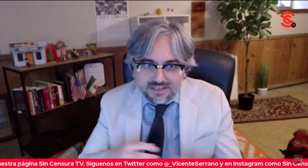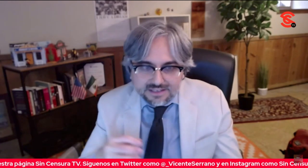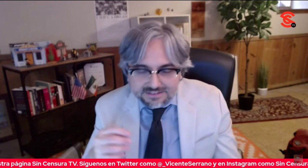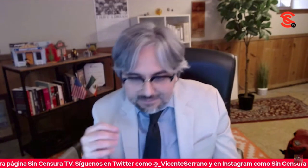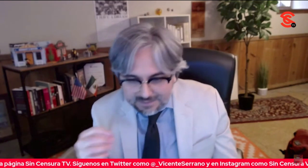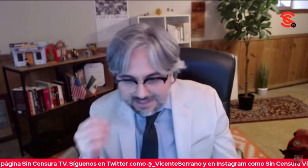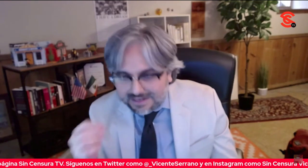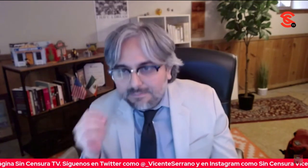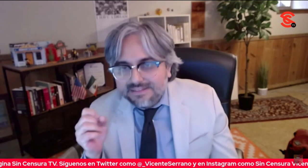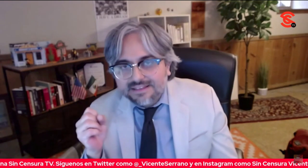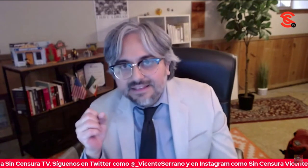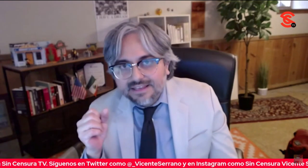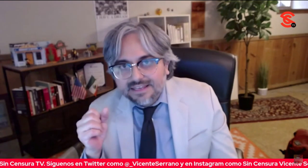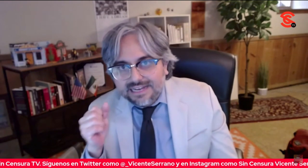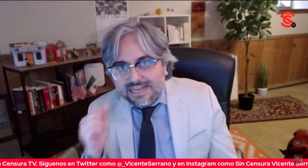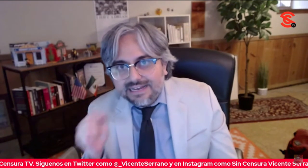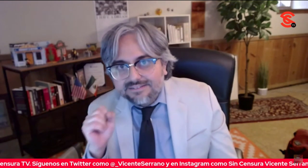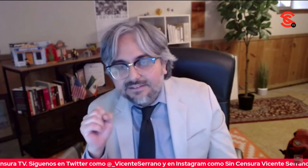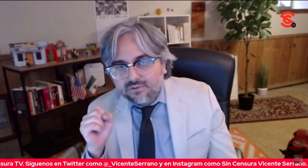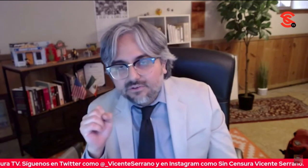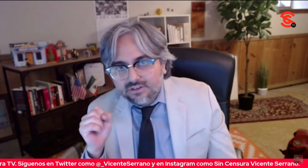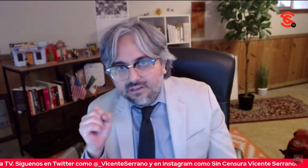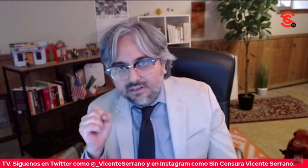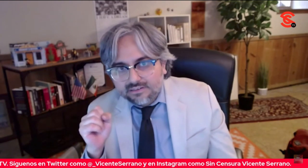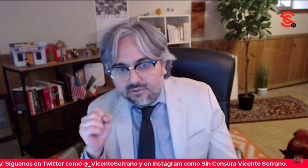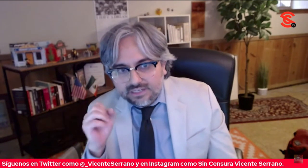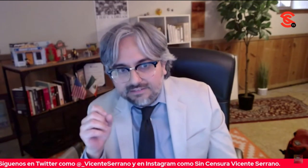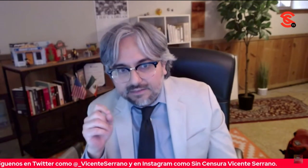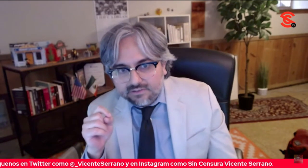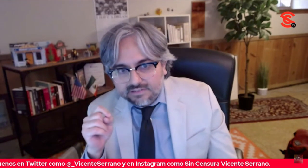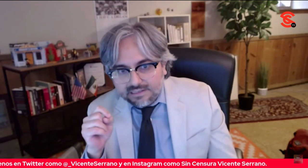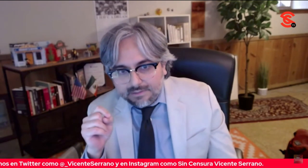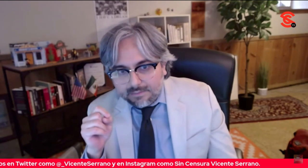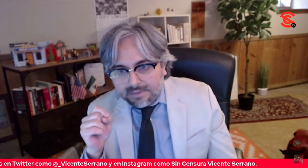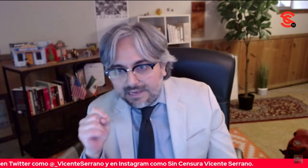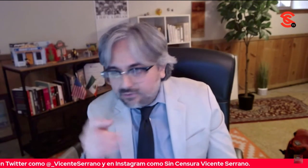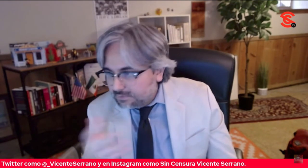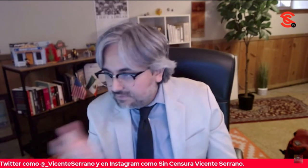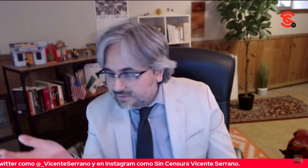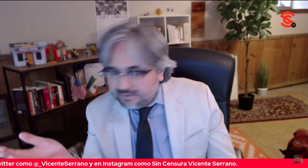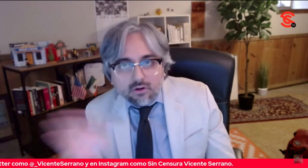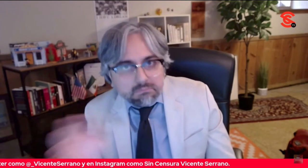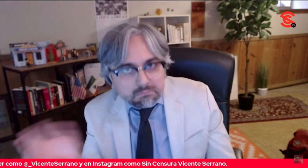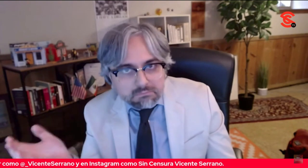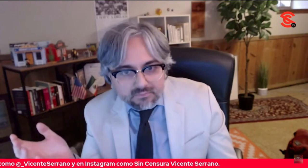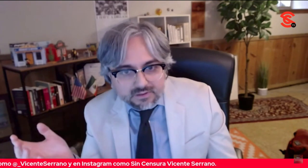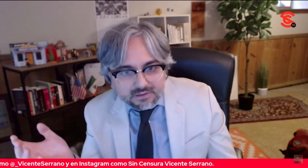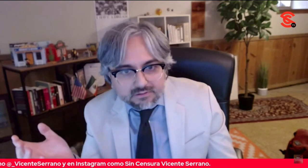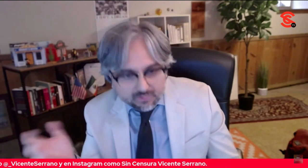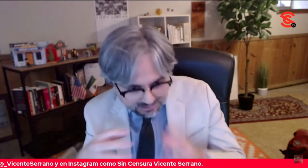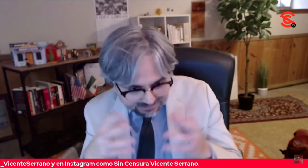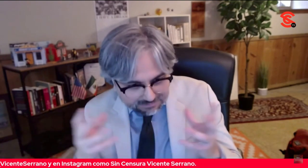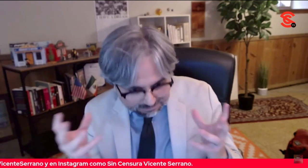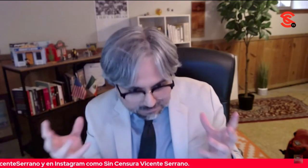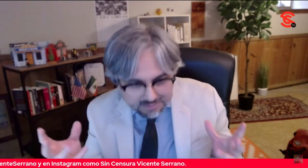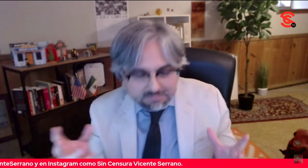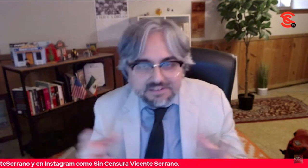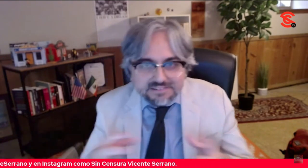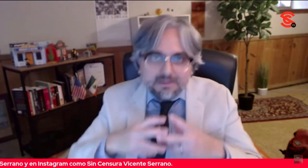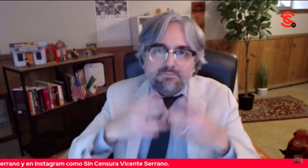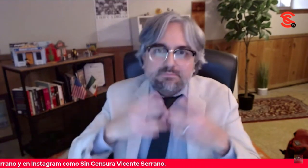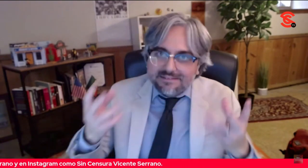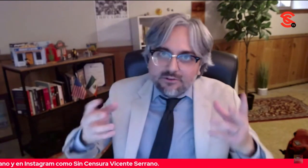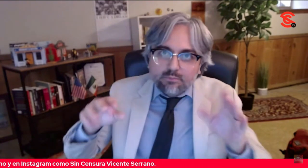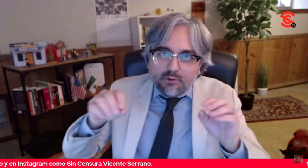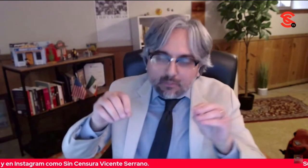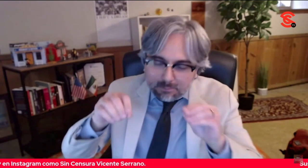pues si verdaderamente el ejército está utilizando el sistema de Pegasus, y el presidente dice no, se utilizan